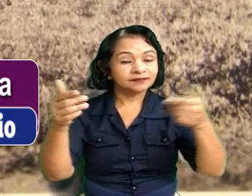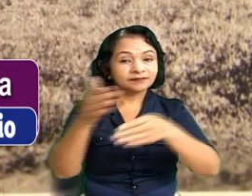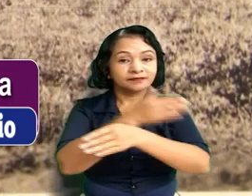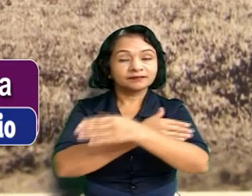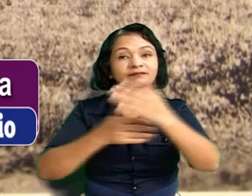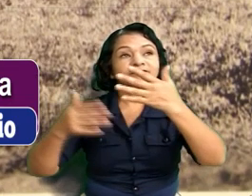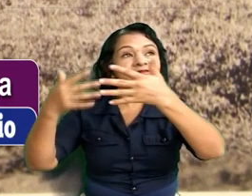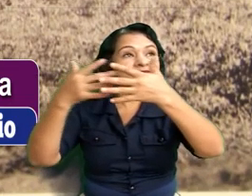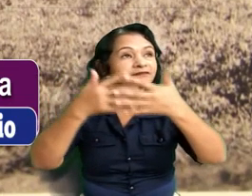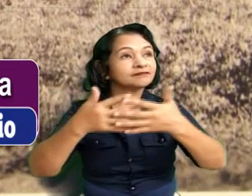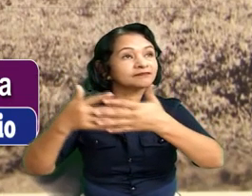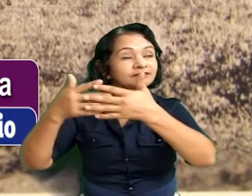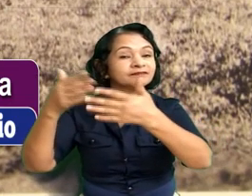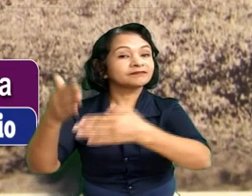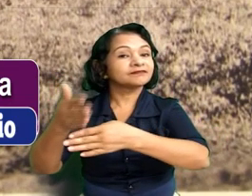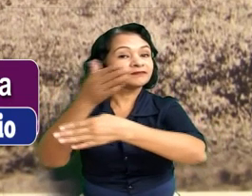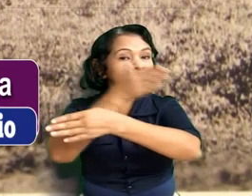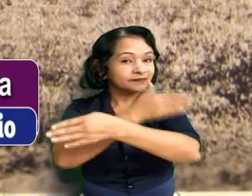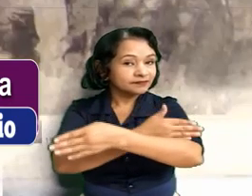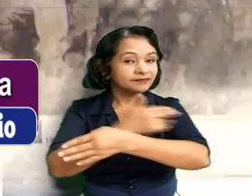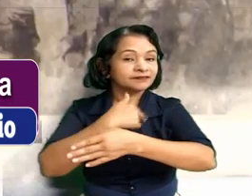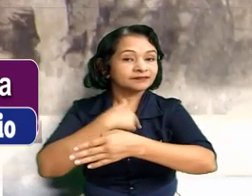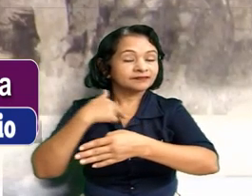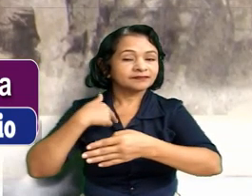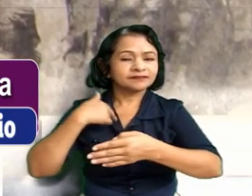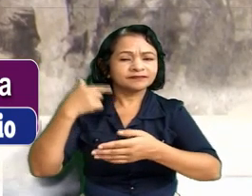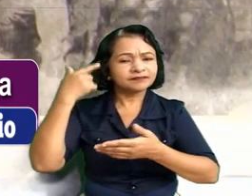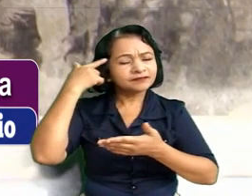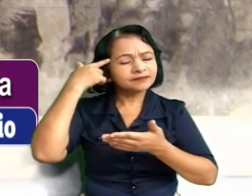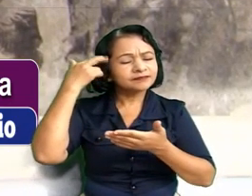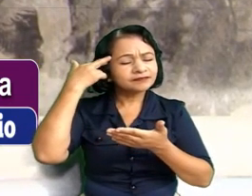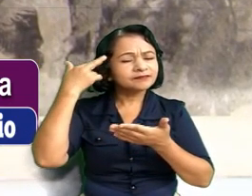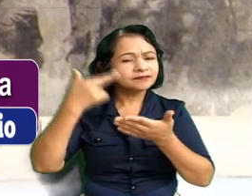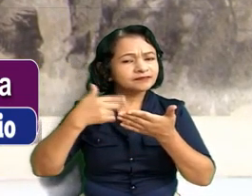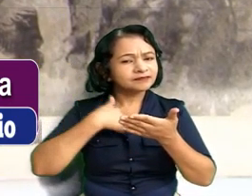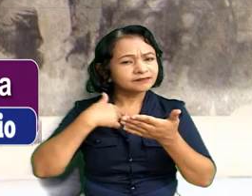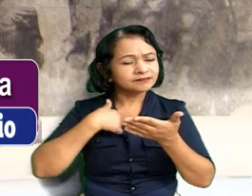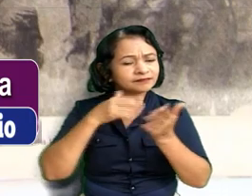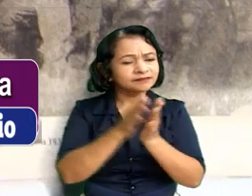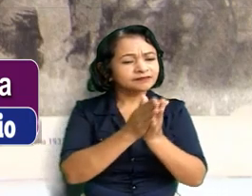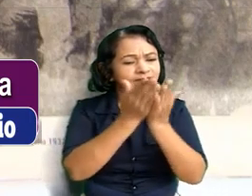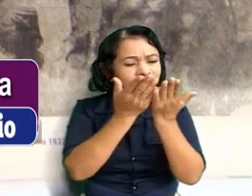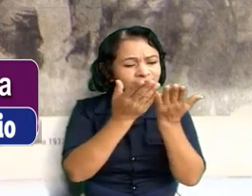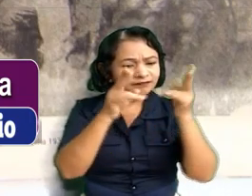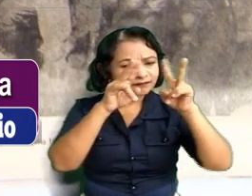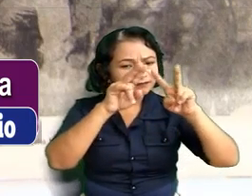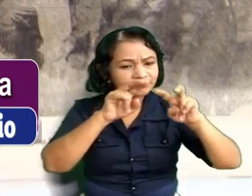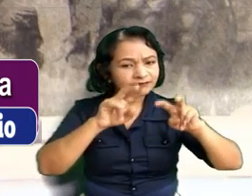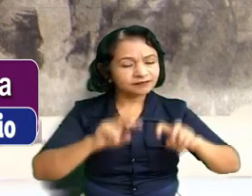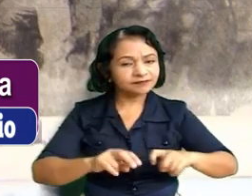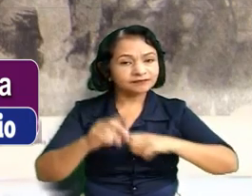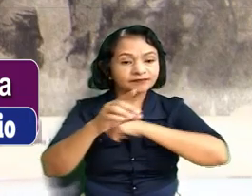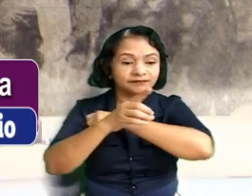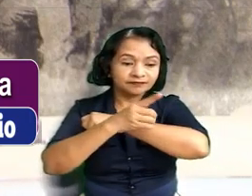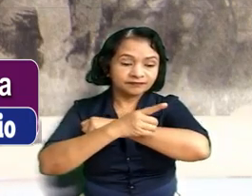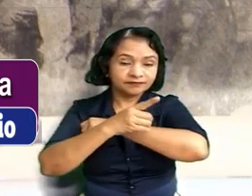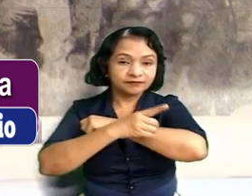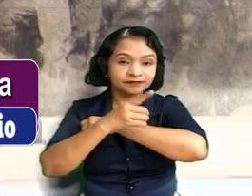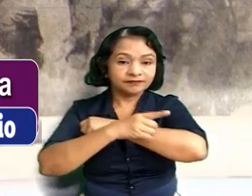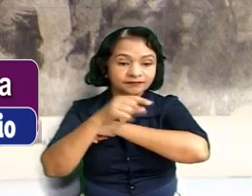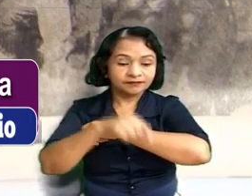Imperio norteamericano. Revisaba yo, imagínate, este periodo del comandante Daniel